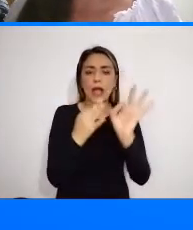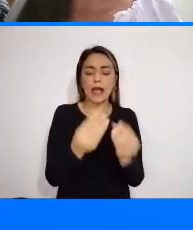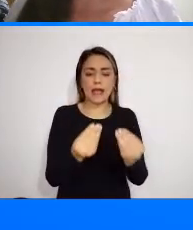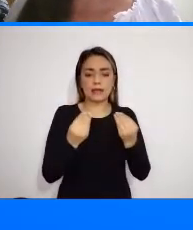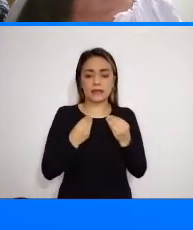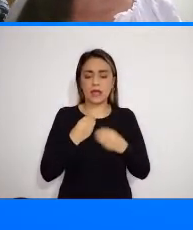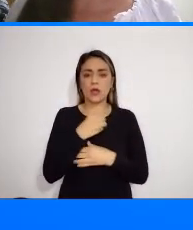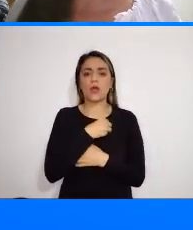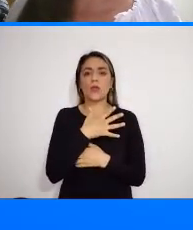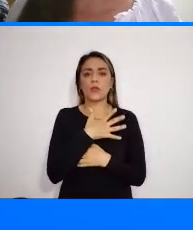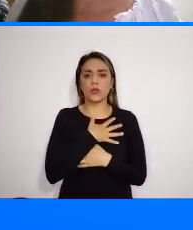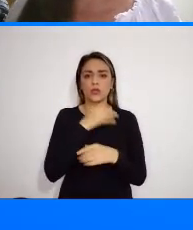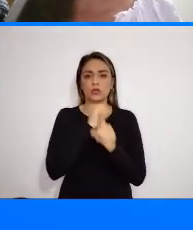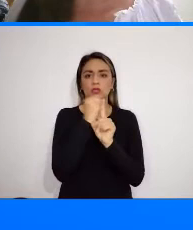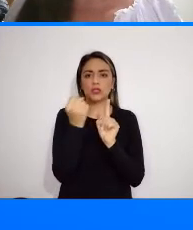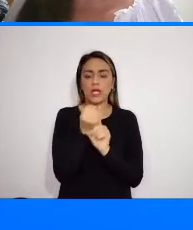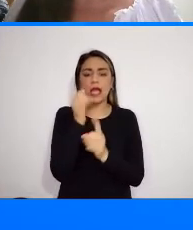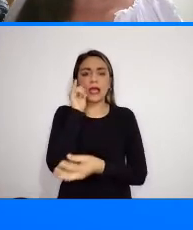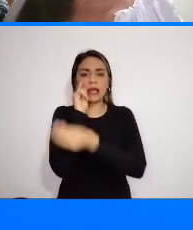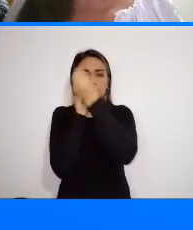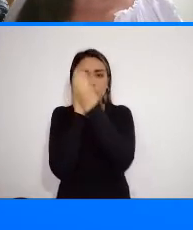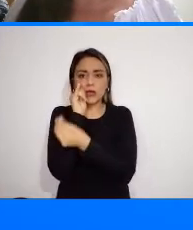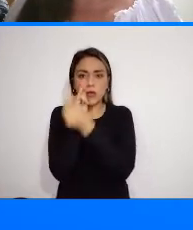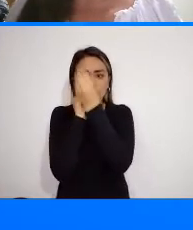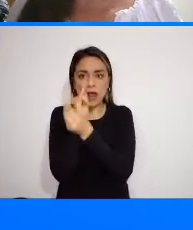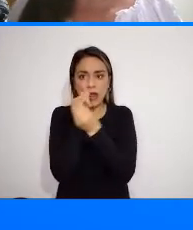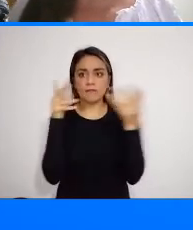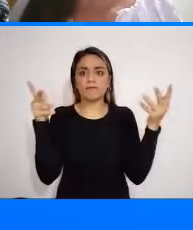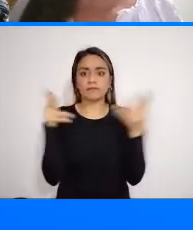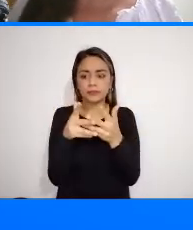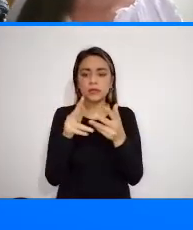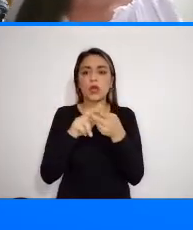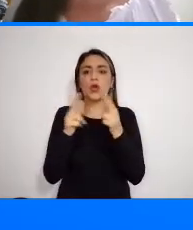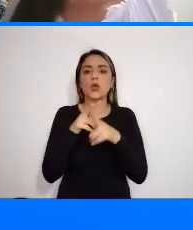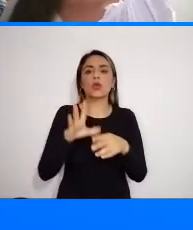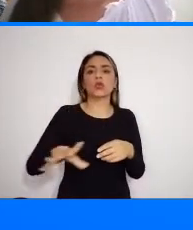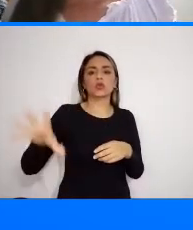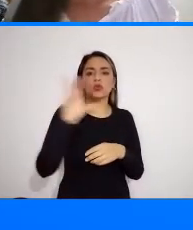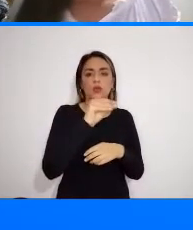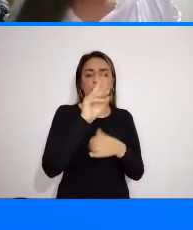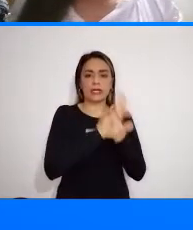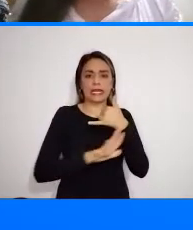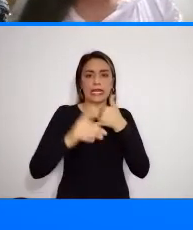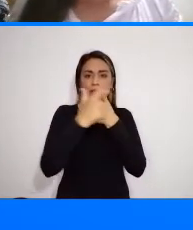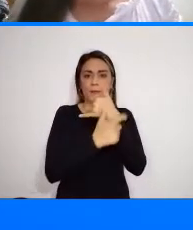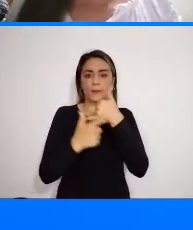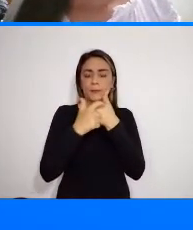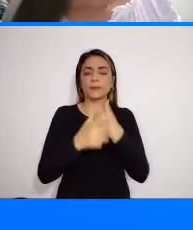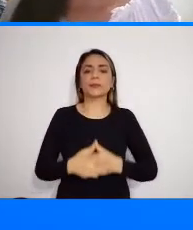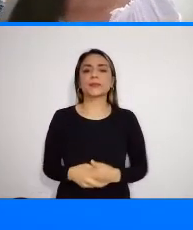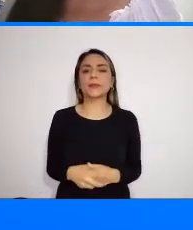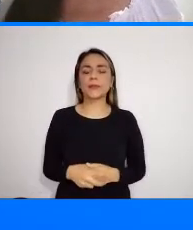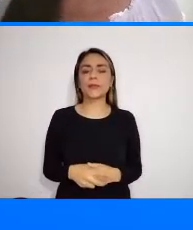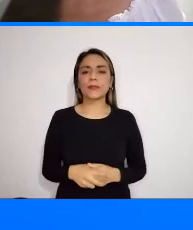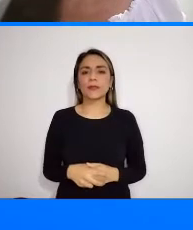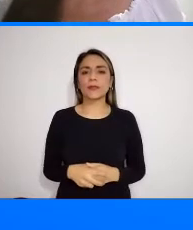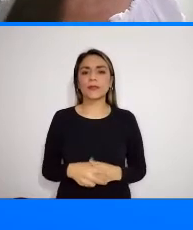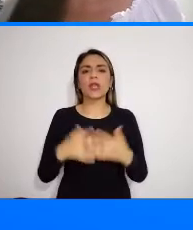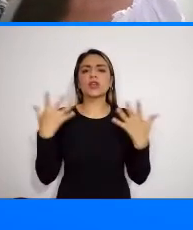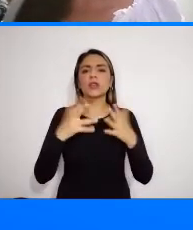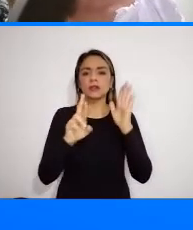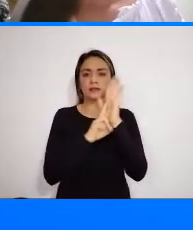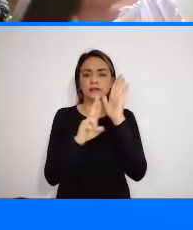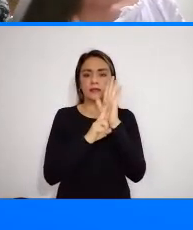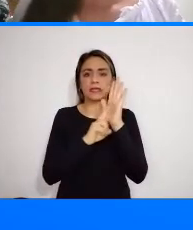de oportunidades sociales y económicas a las poblaciones locales y regionales. Este está en la